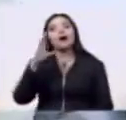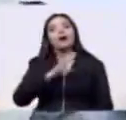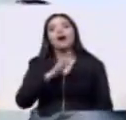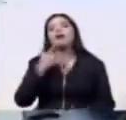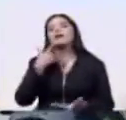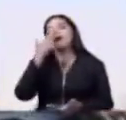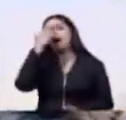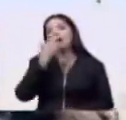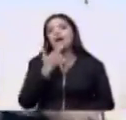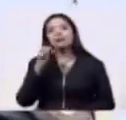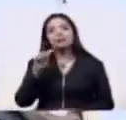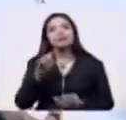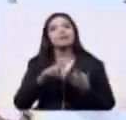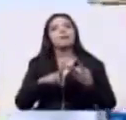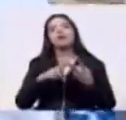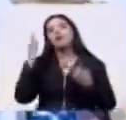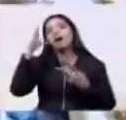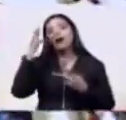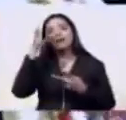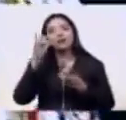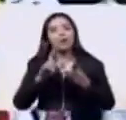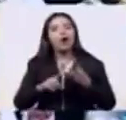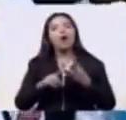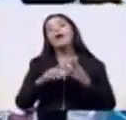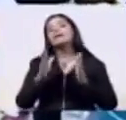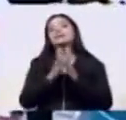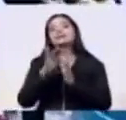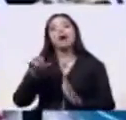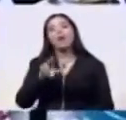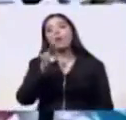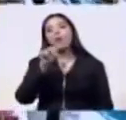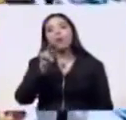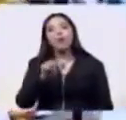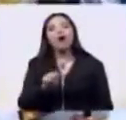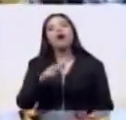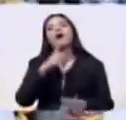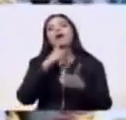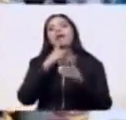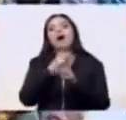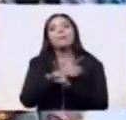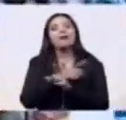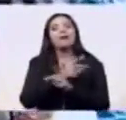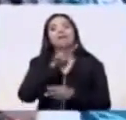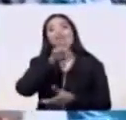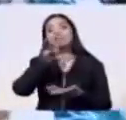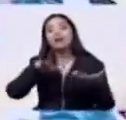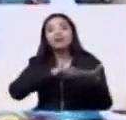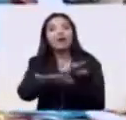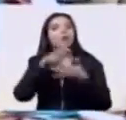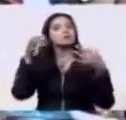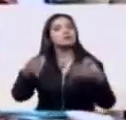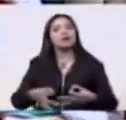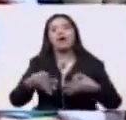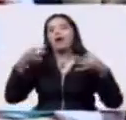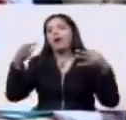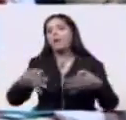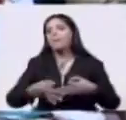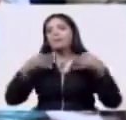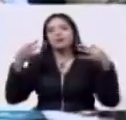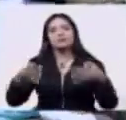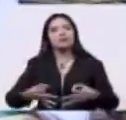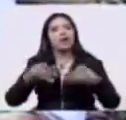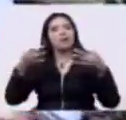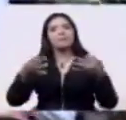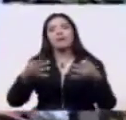en Caricuao, en San Juan, en La Vega, en el 23 de enero. Siempre lo hemos hecho, siempre hemos estado